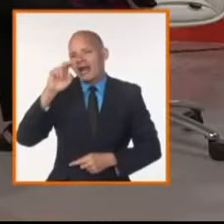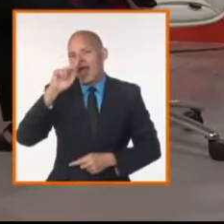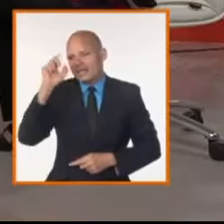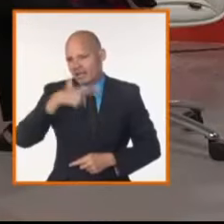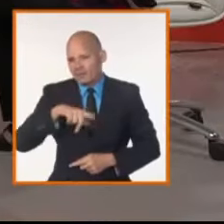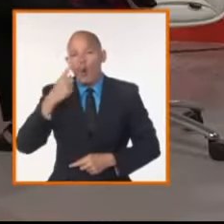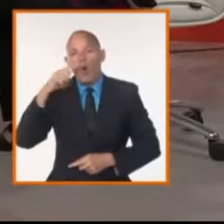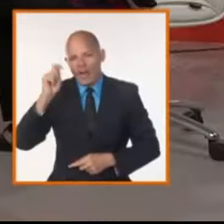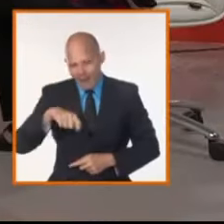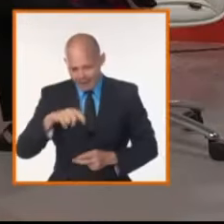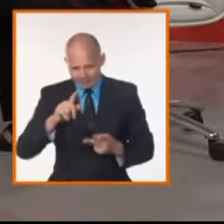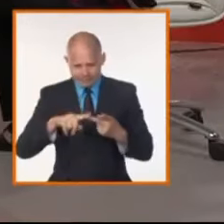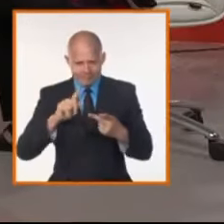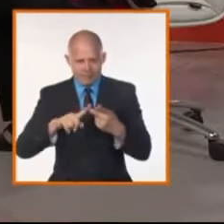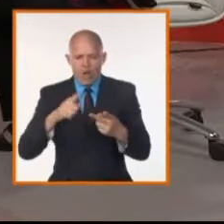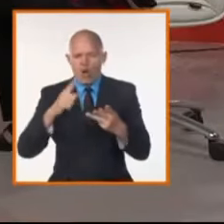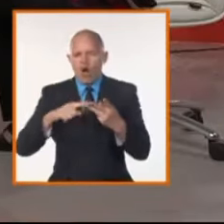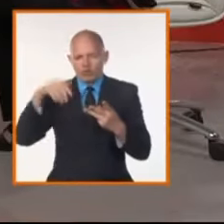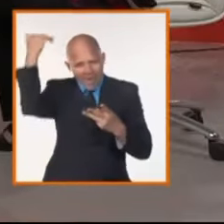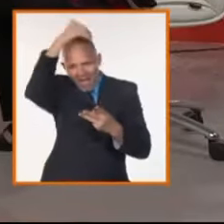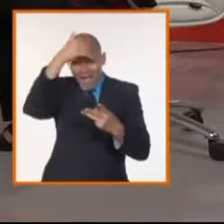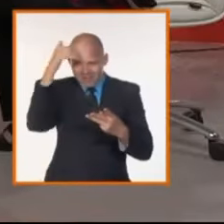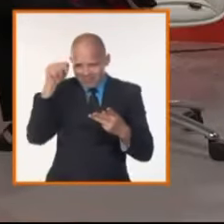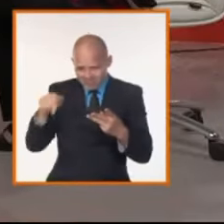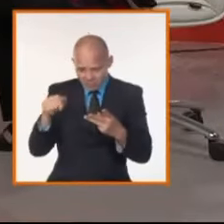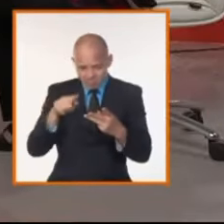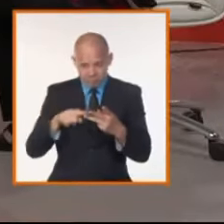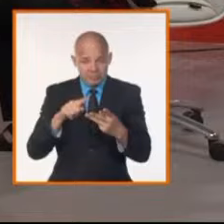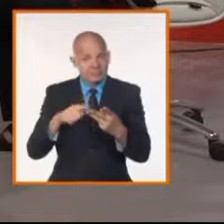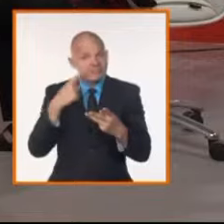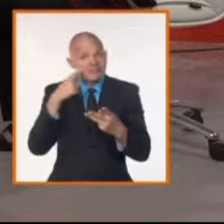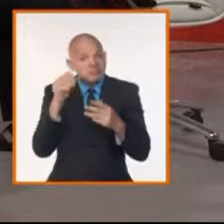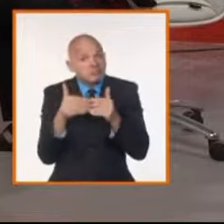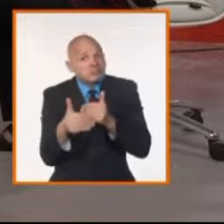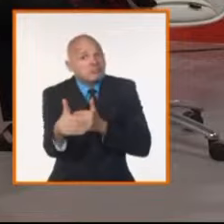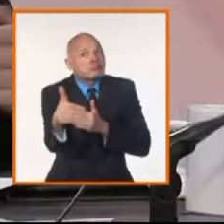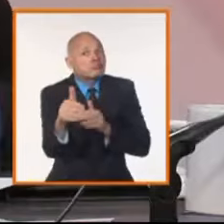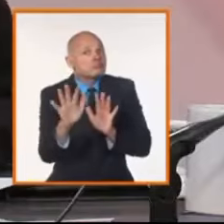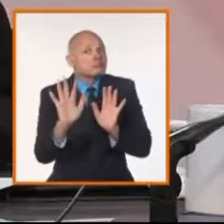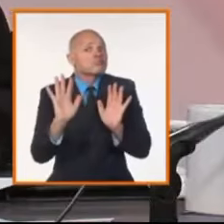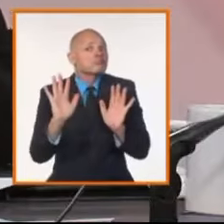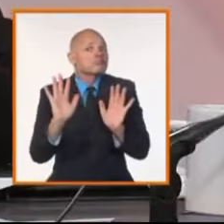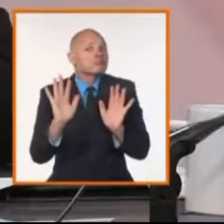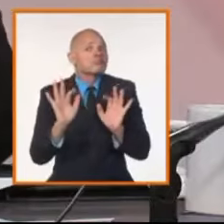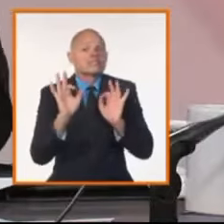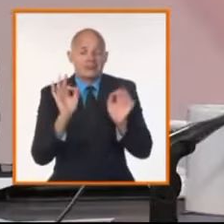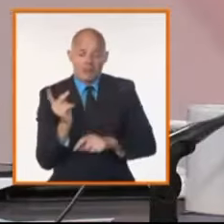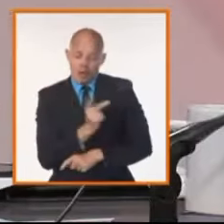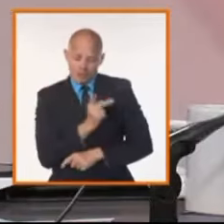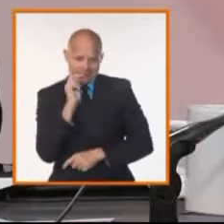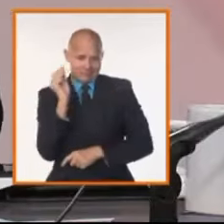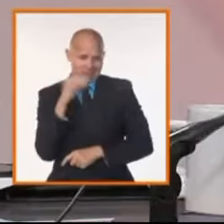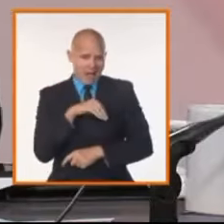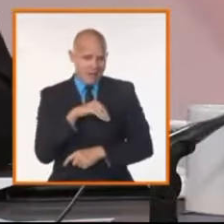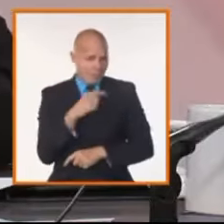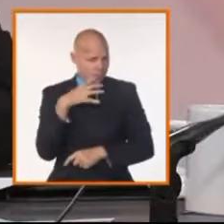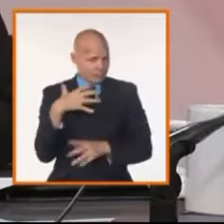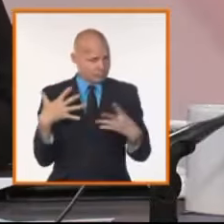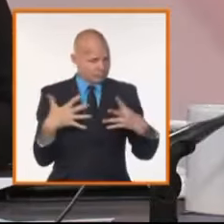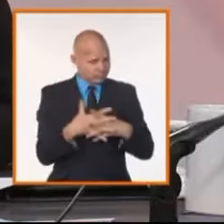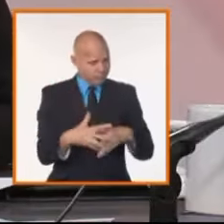pasando por esta por esta relación entre China y Rusia en ese mundo más multilateral y ellos lo saben y ellos lo saben ell